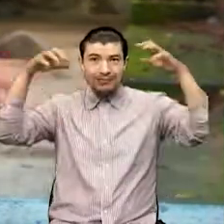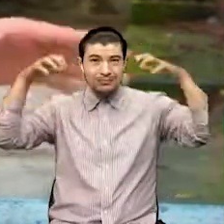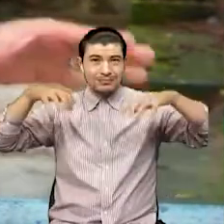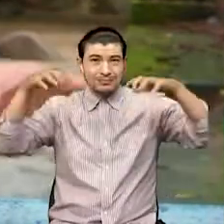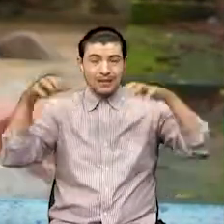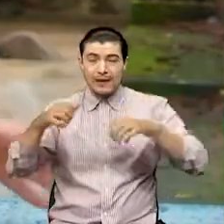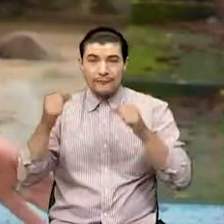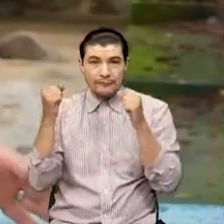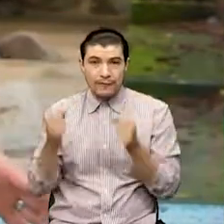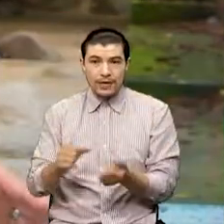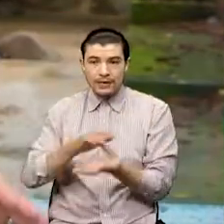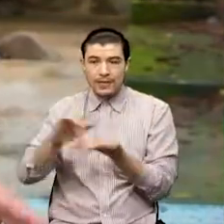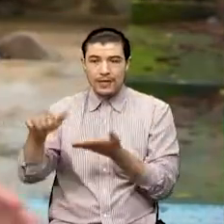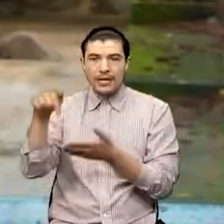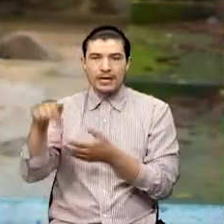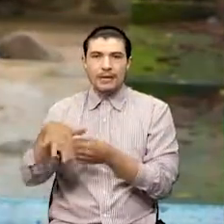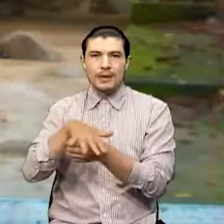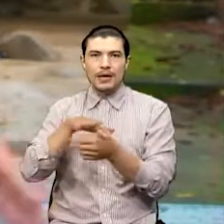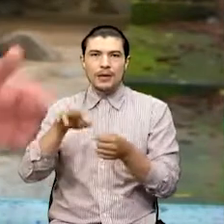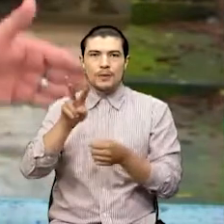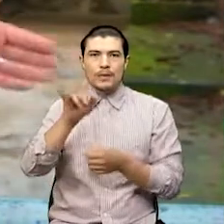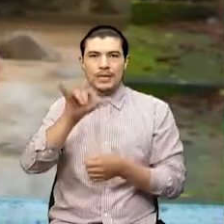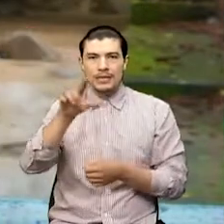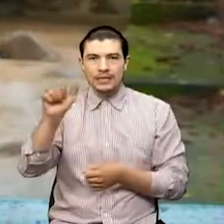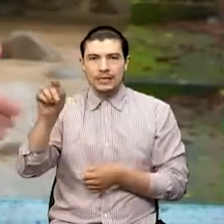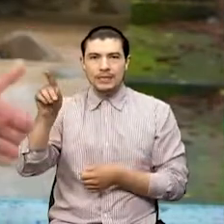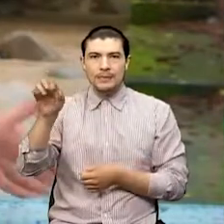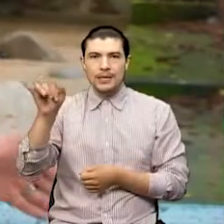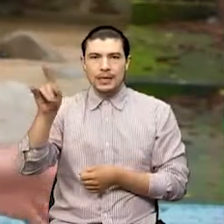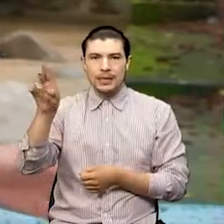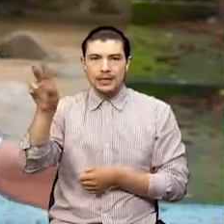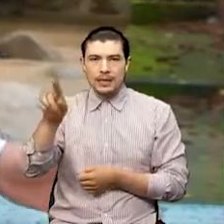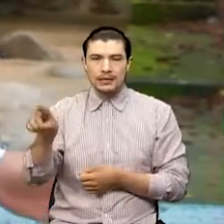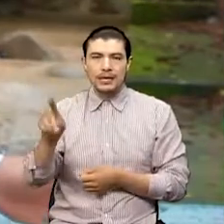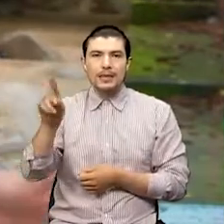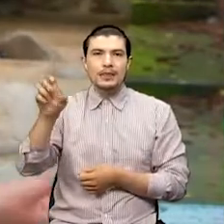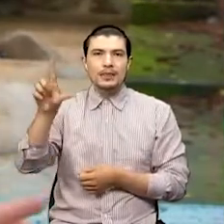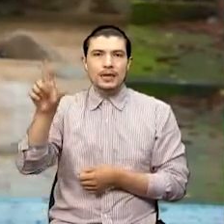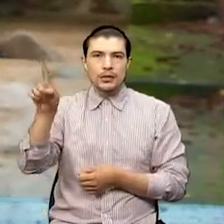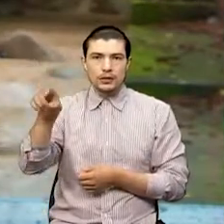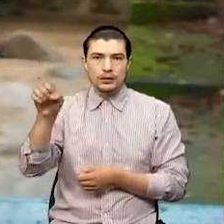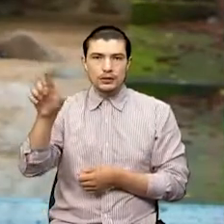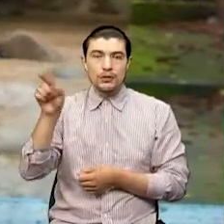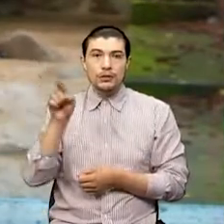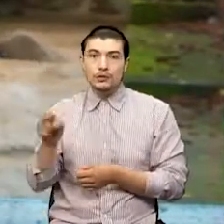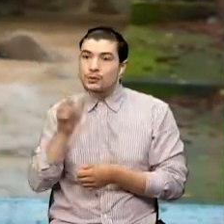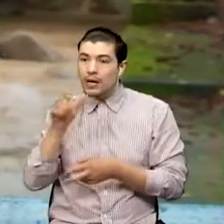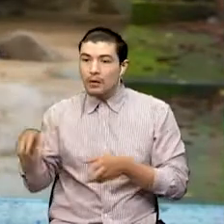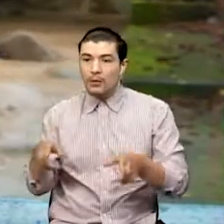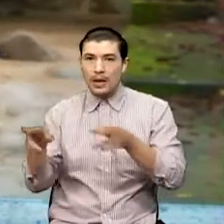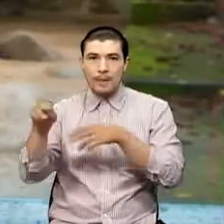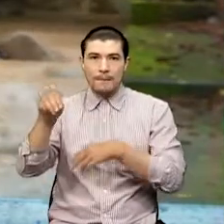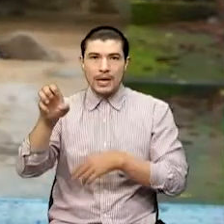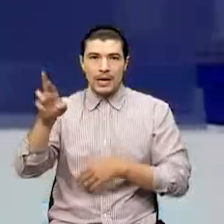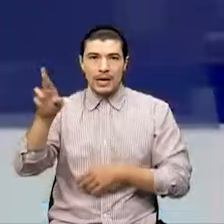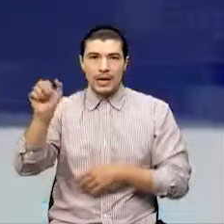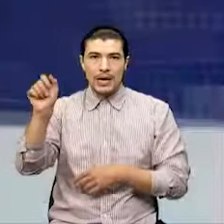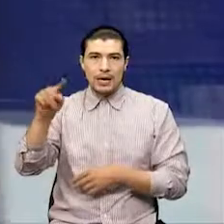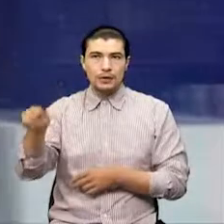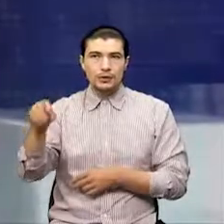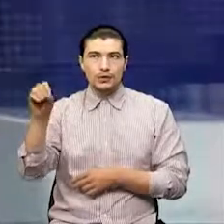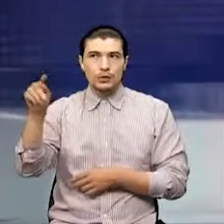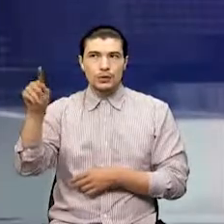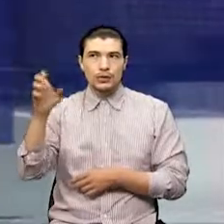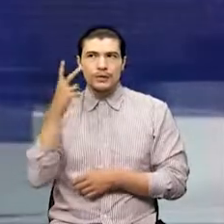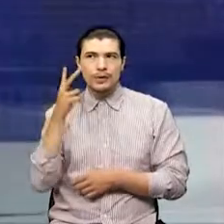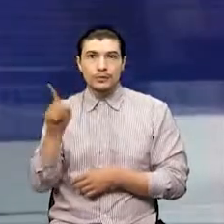fuerte se vivió aquí en el barrio Villa Piedra del Sol, donde la quebrada Aranzoque amenazó con desbordarse. Hacia